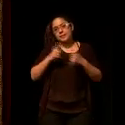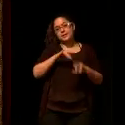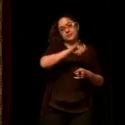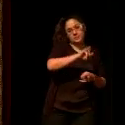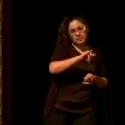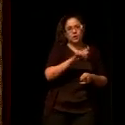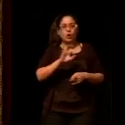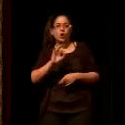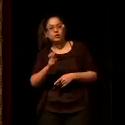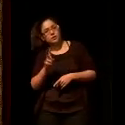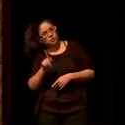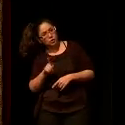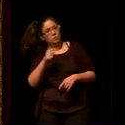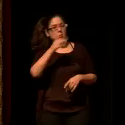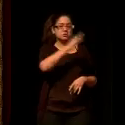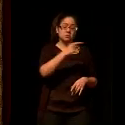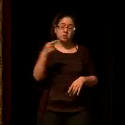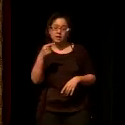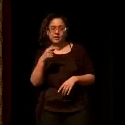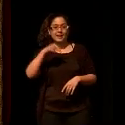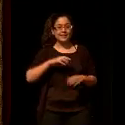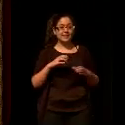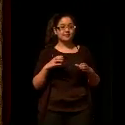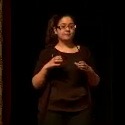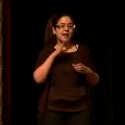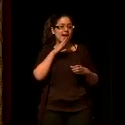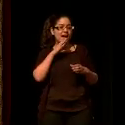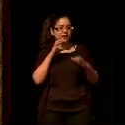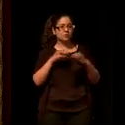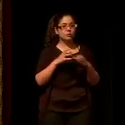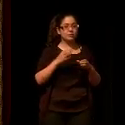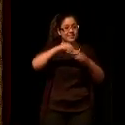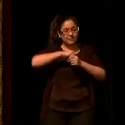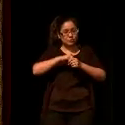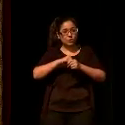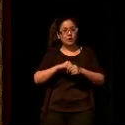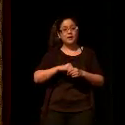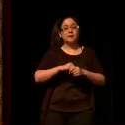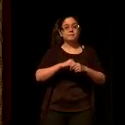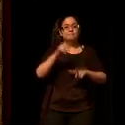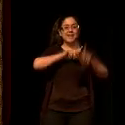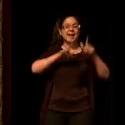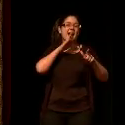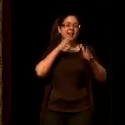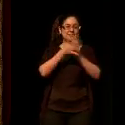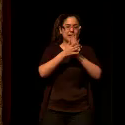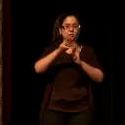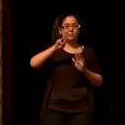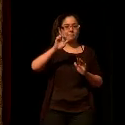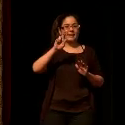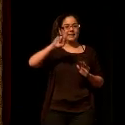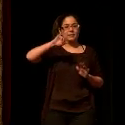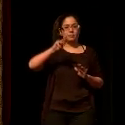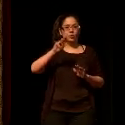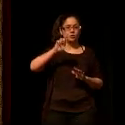estamos ahí y de aquí de comunitaria cuelga periplos el viaje grande y cuelga un proyecto que se llama rigor